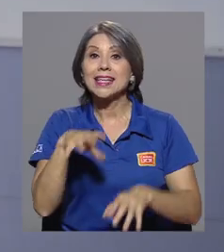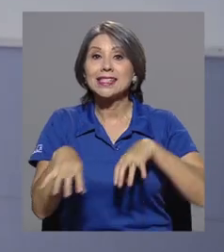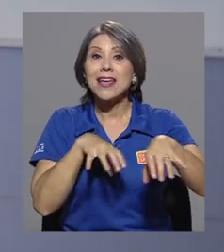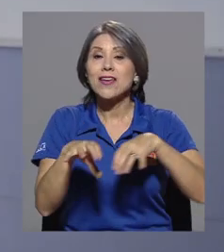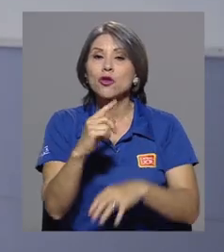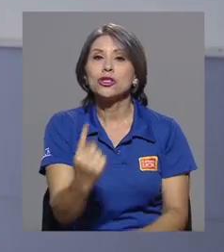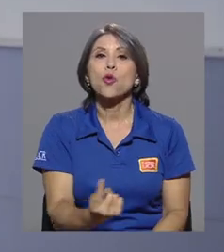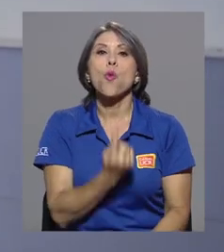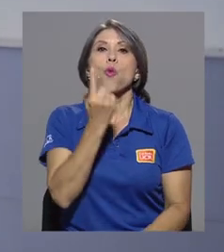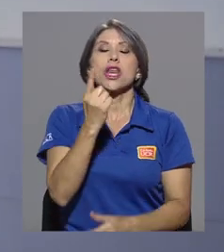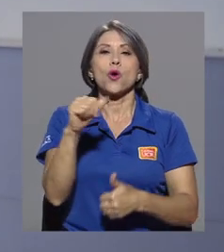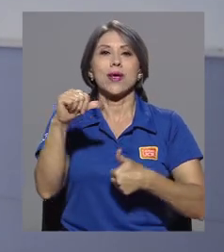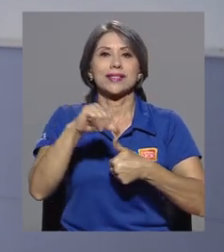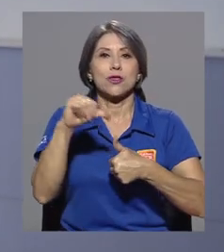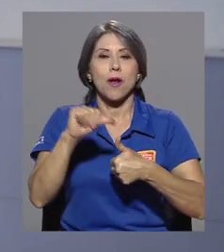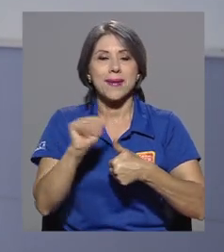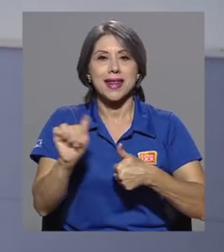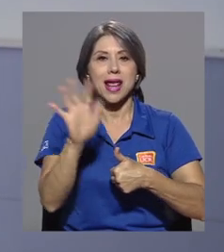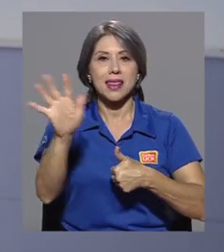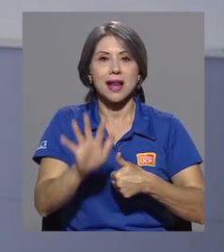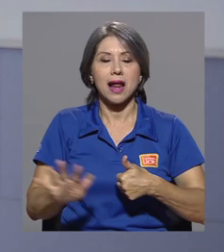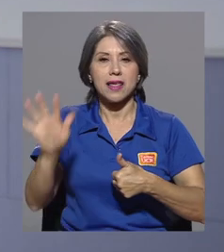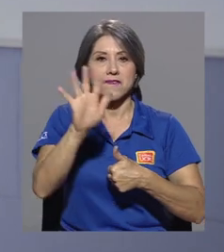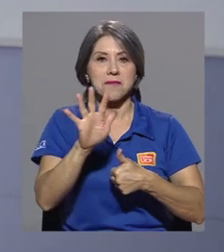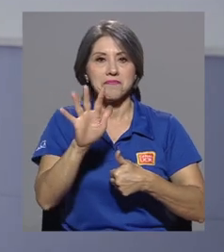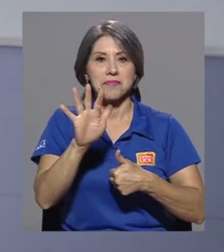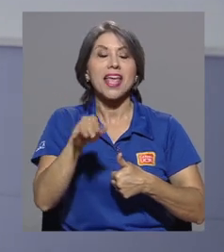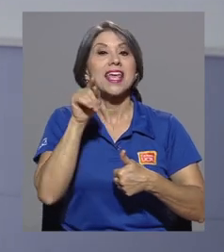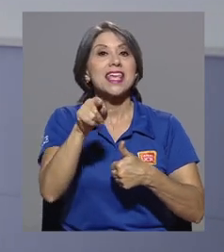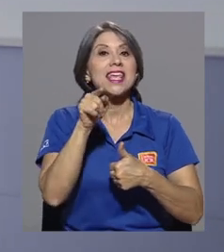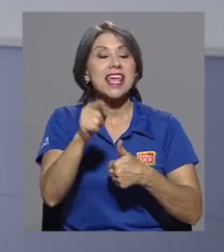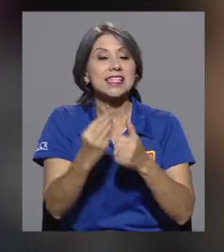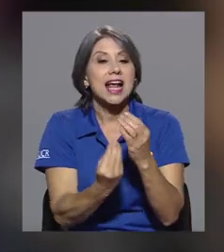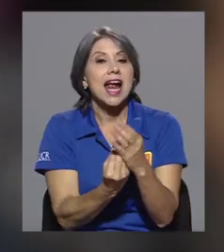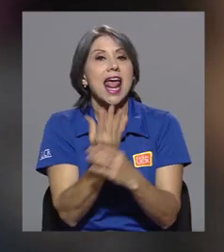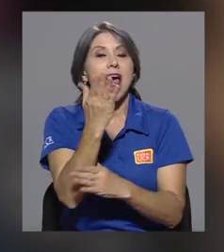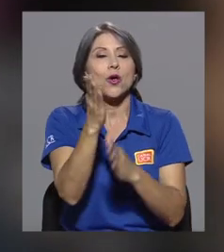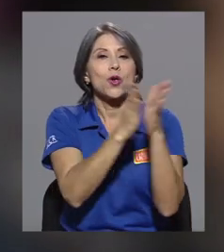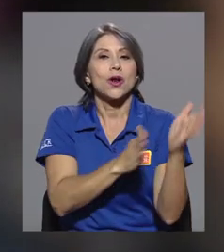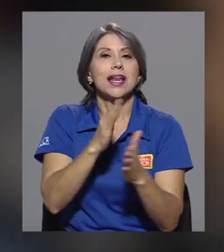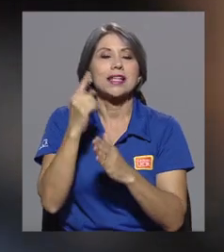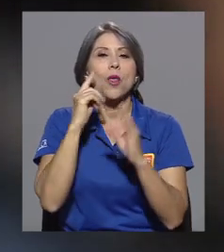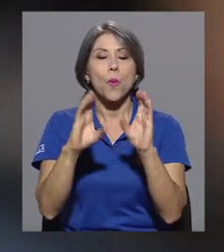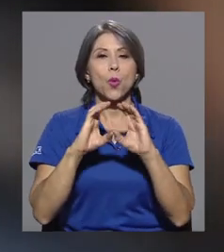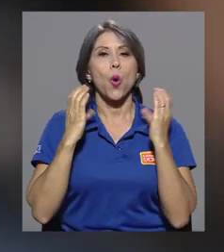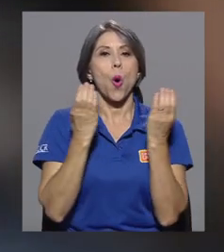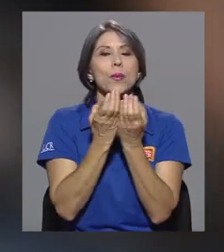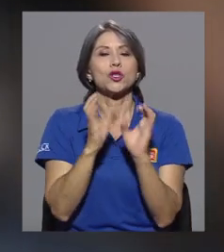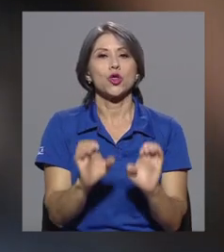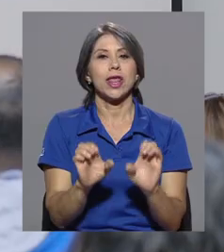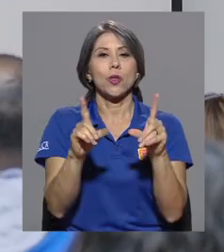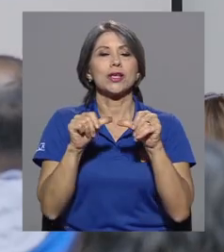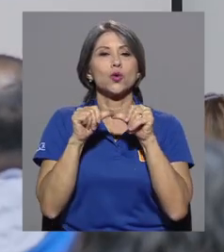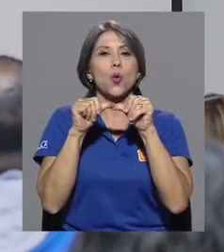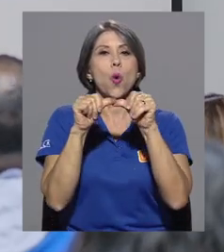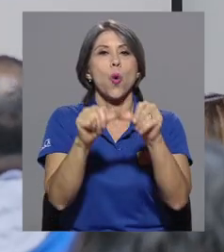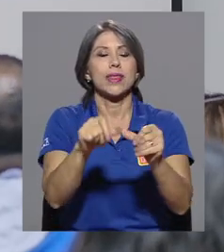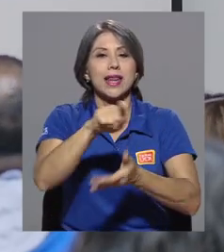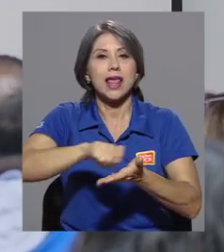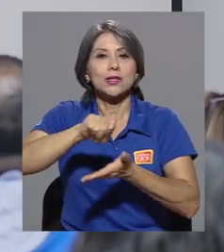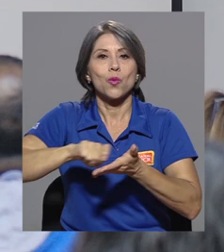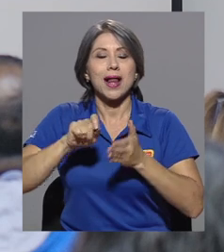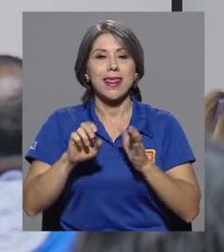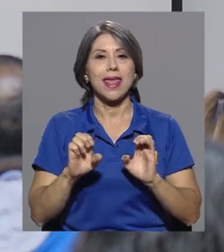es único en la región centroamericana y del Caribe y es creado y organizado por la Comisión de Educación Continua de la Escuela